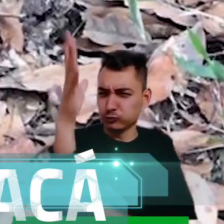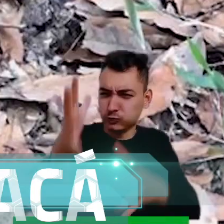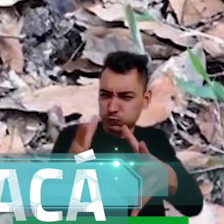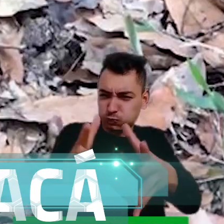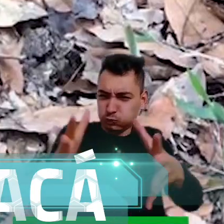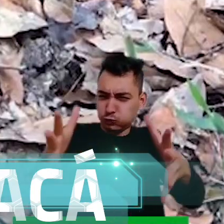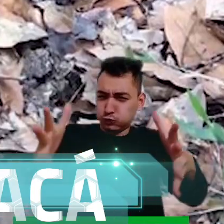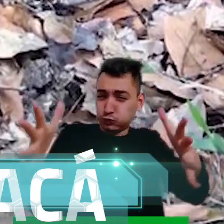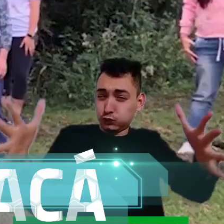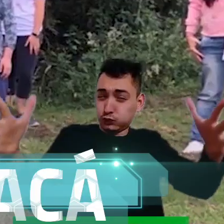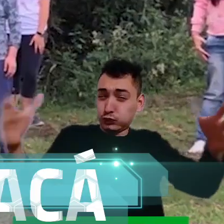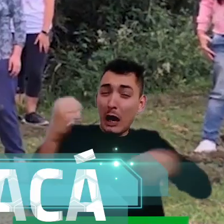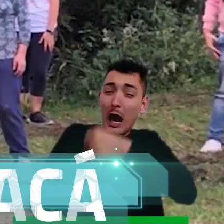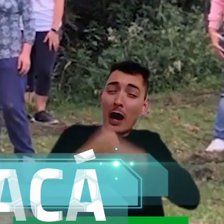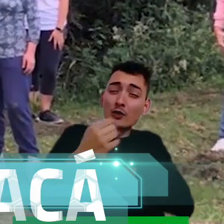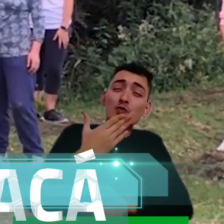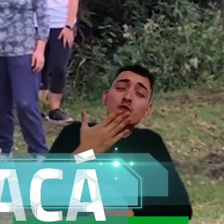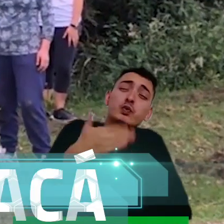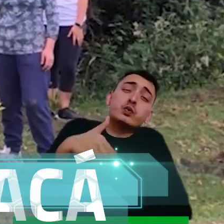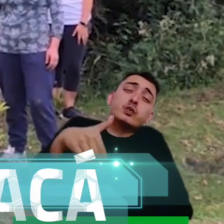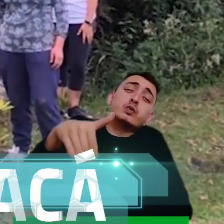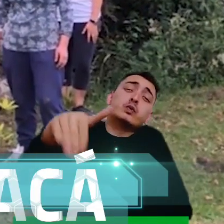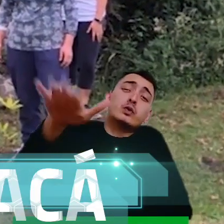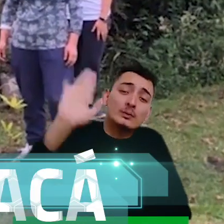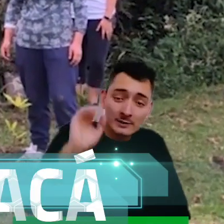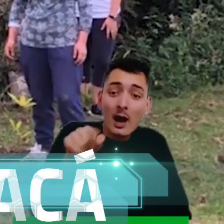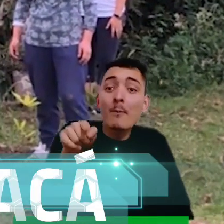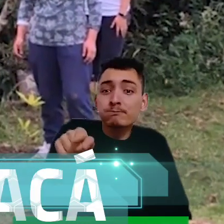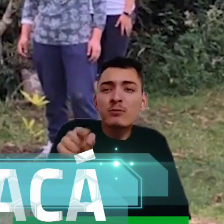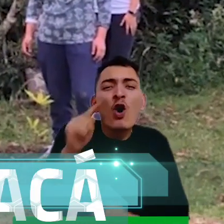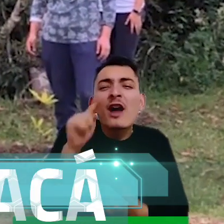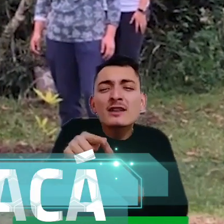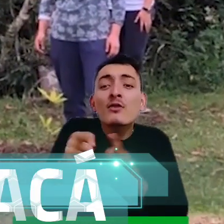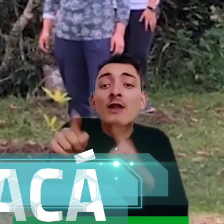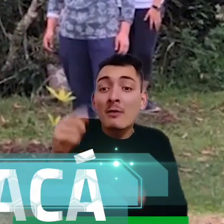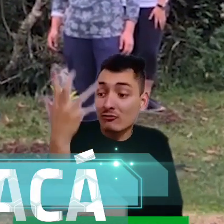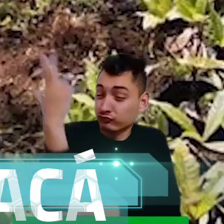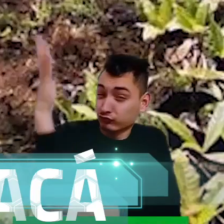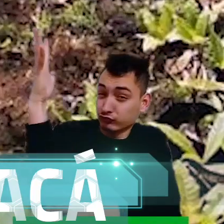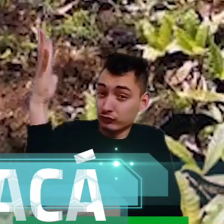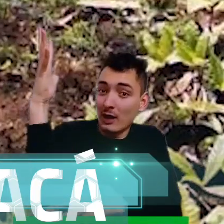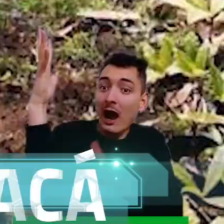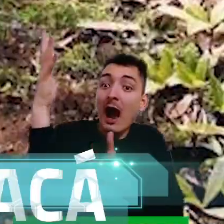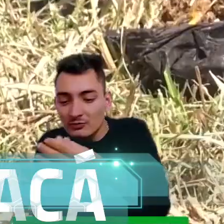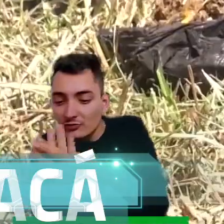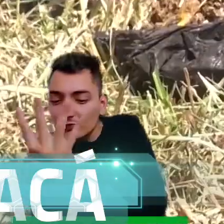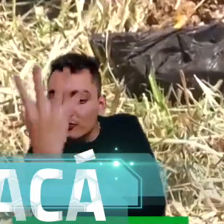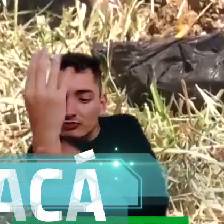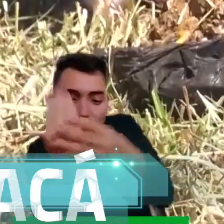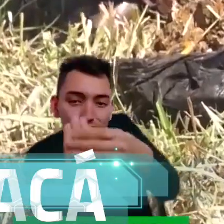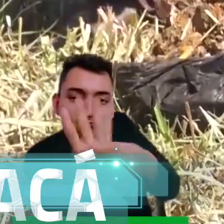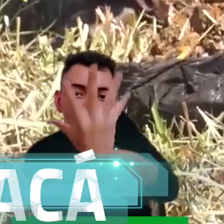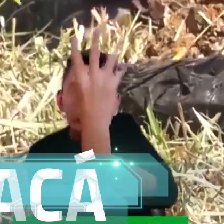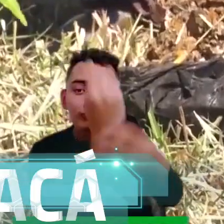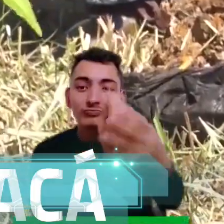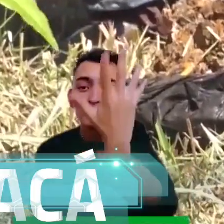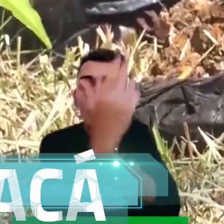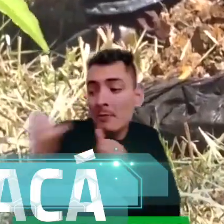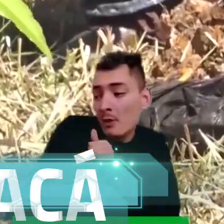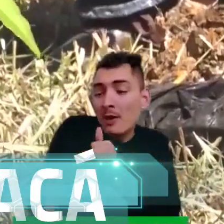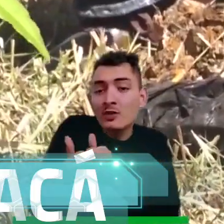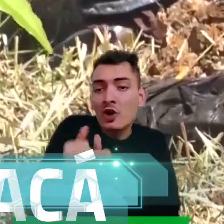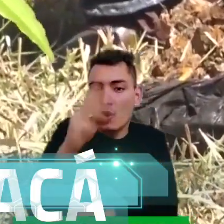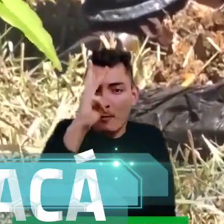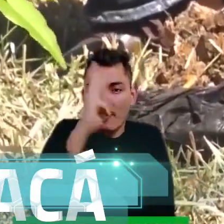la campaña Siembra Vida, que ha permitido realizar importantes jornadas de arborización a lo largo y ancho del departamento. Nos hemos articulado con el